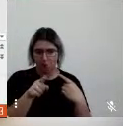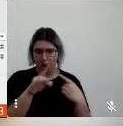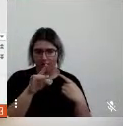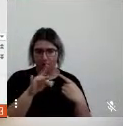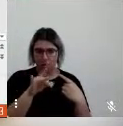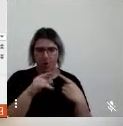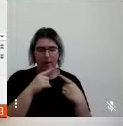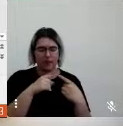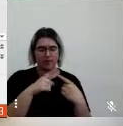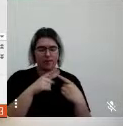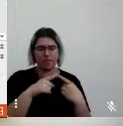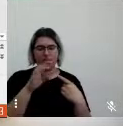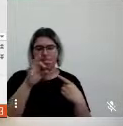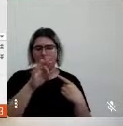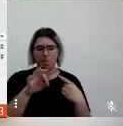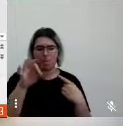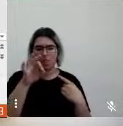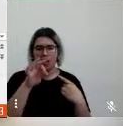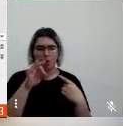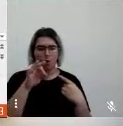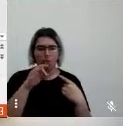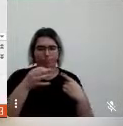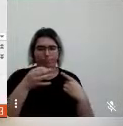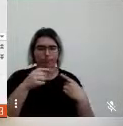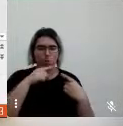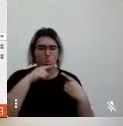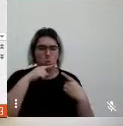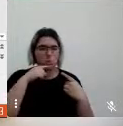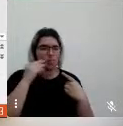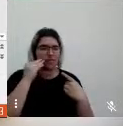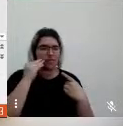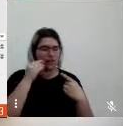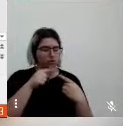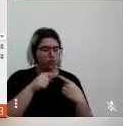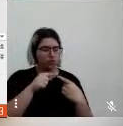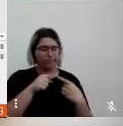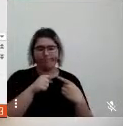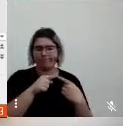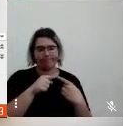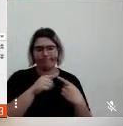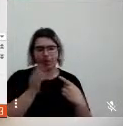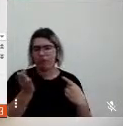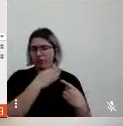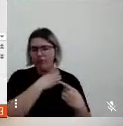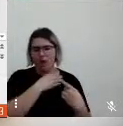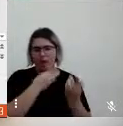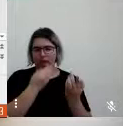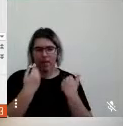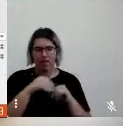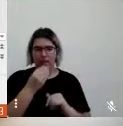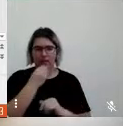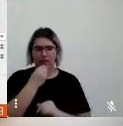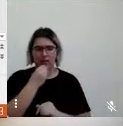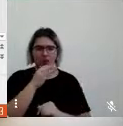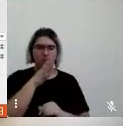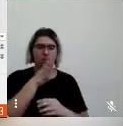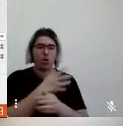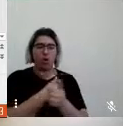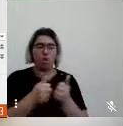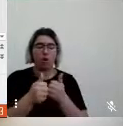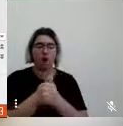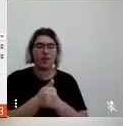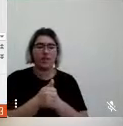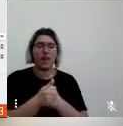azúcar o de estos componentes, ya también habría que descartarlo, porque el orden de prioridad de